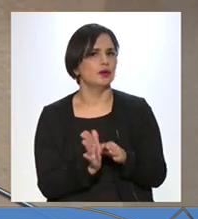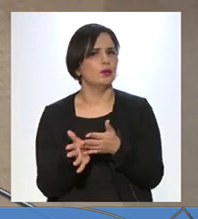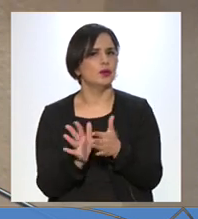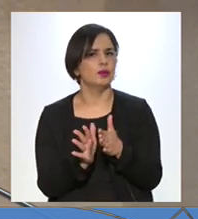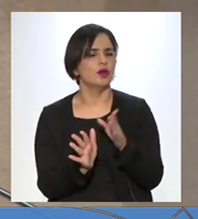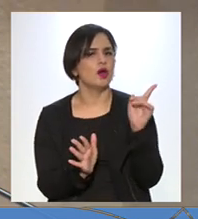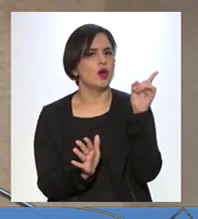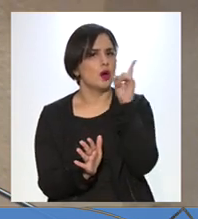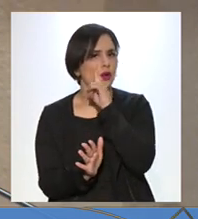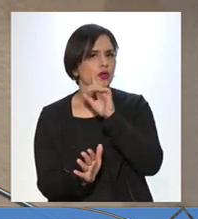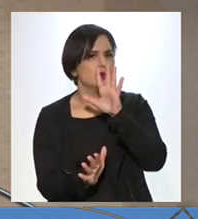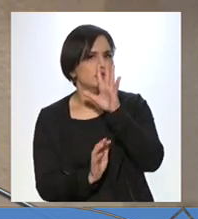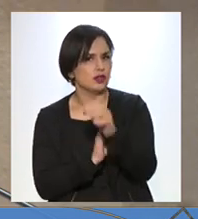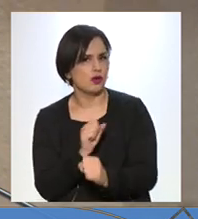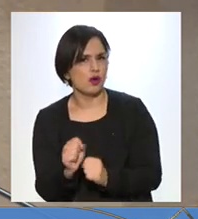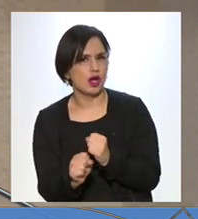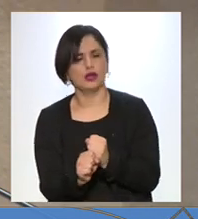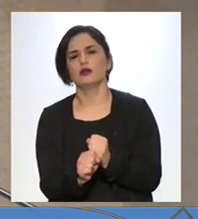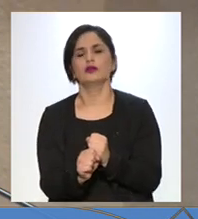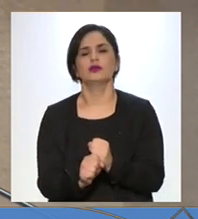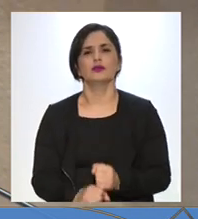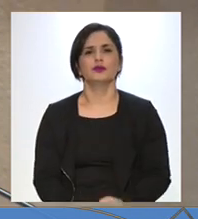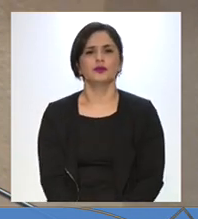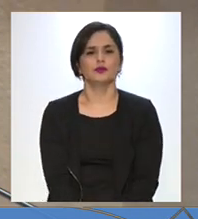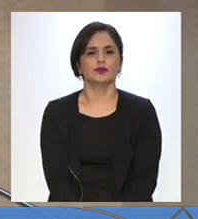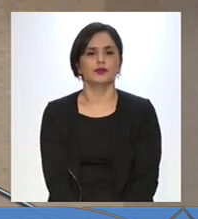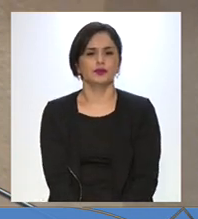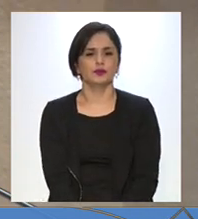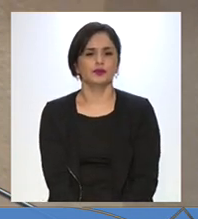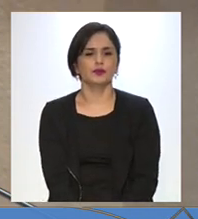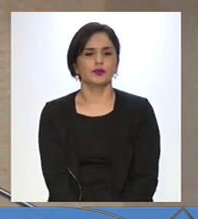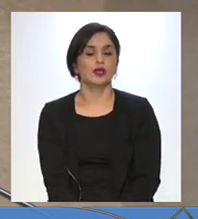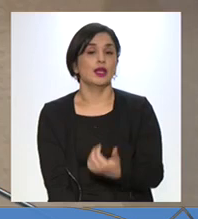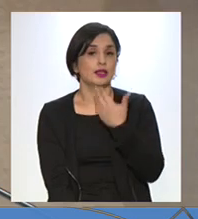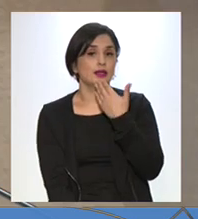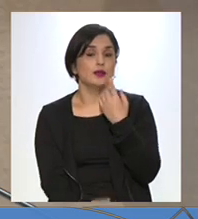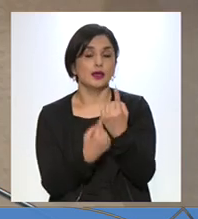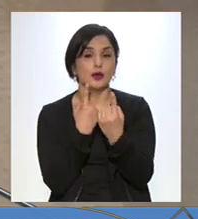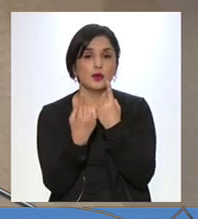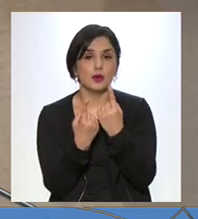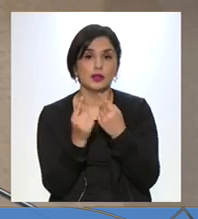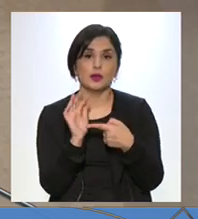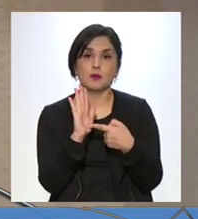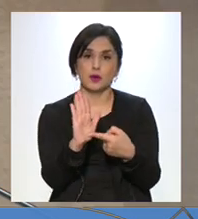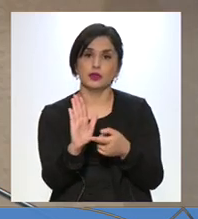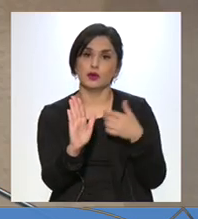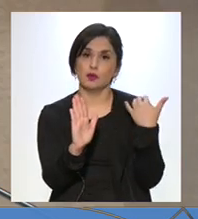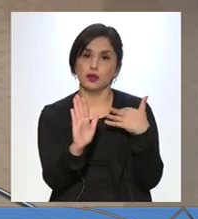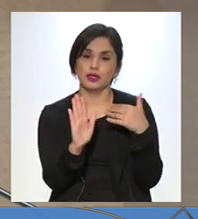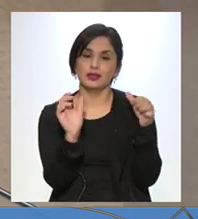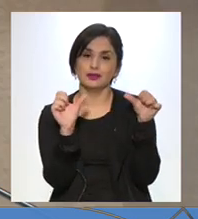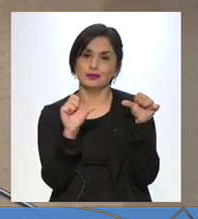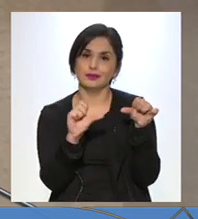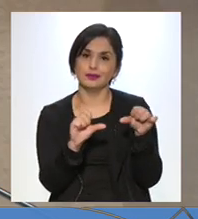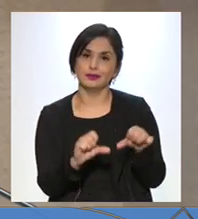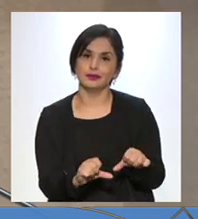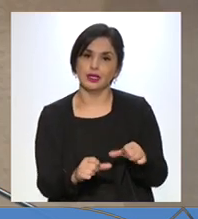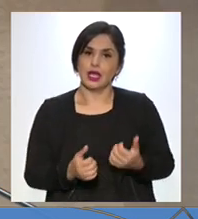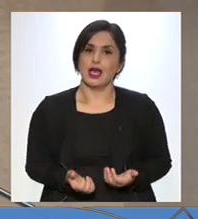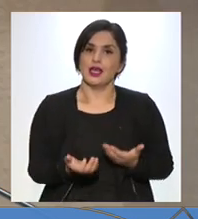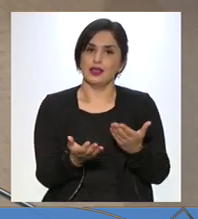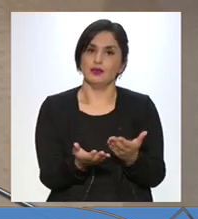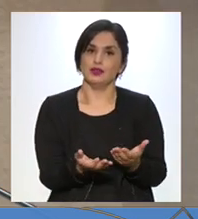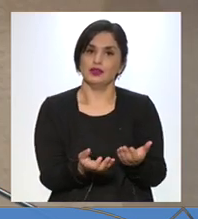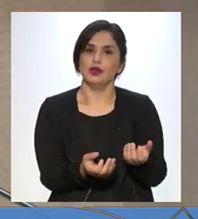último quinquenio, aunque algo más elevadas que hace un año. Al mismo tiempo, la encuesta del INE muestra un importante descenso en la disposición a trabajar más